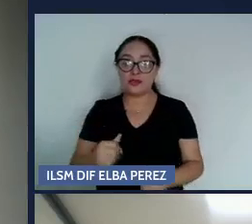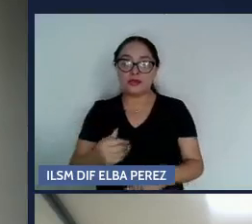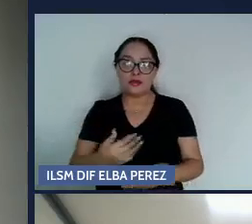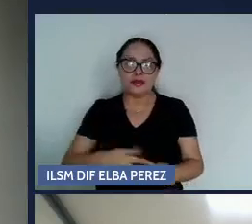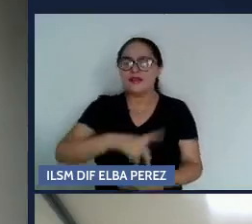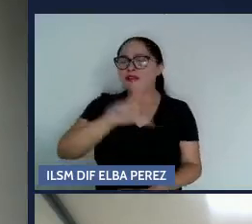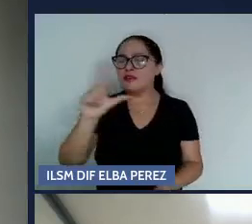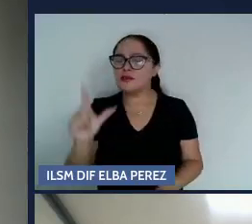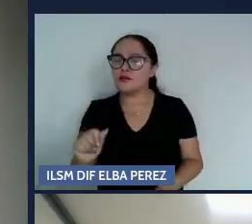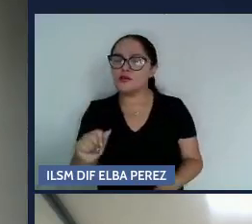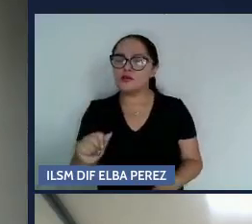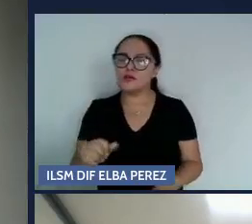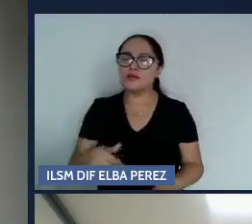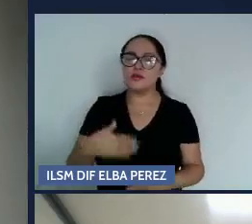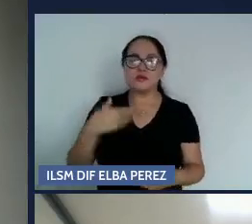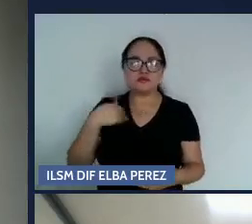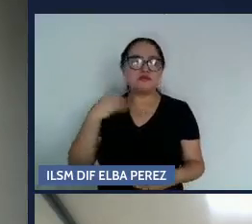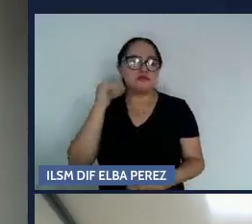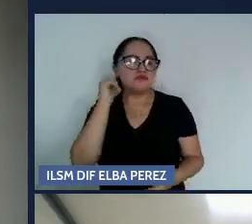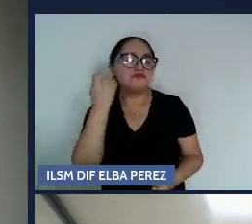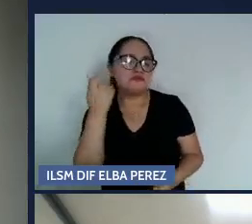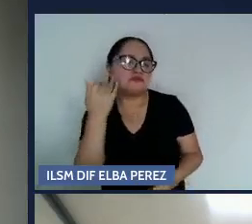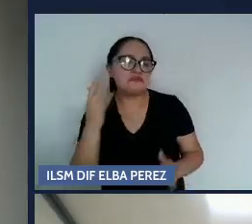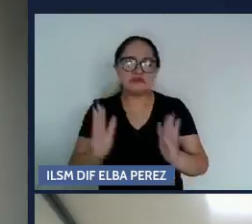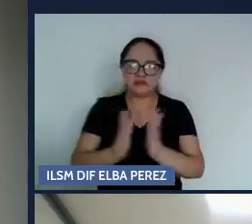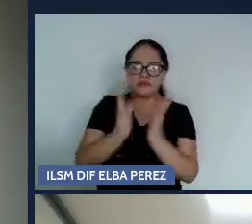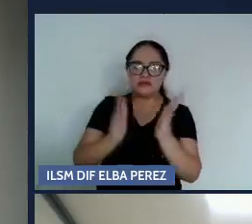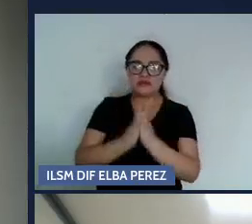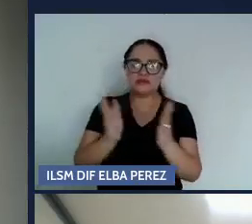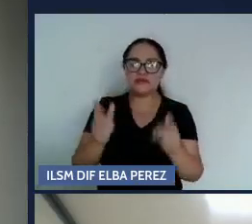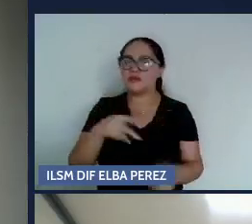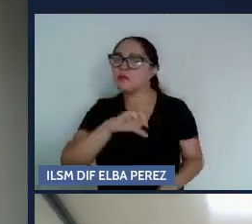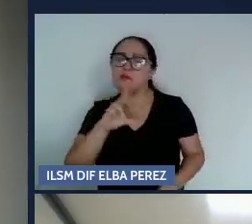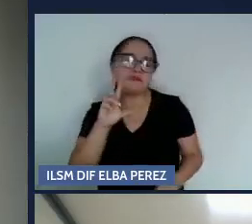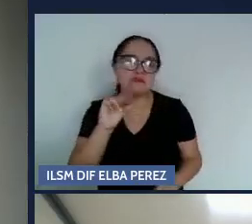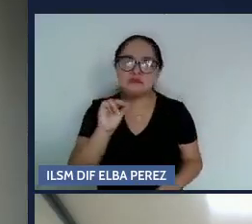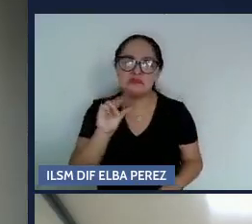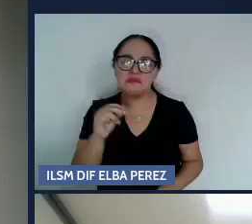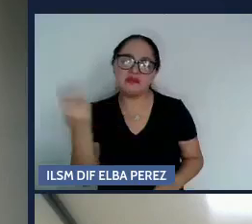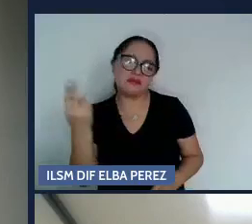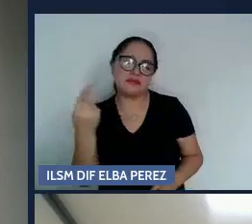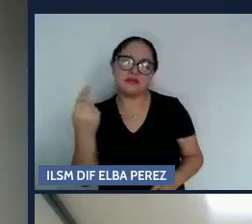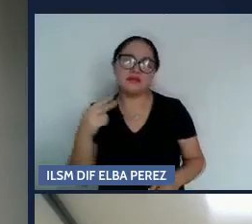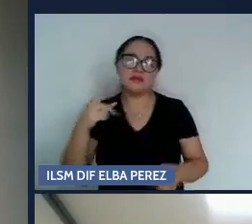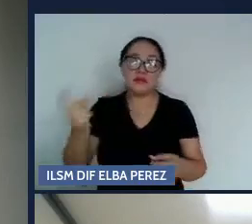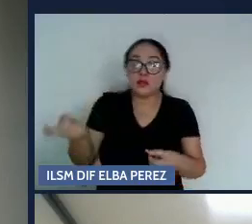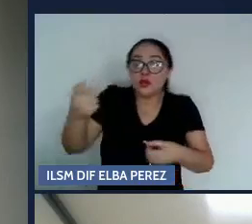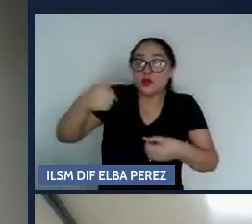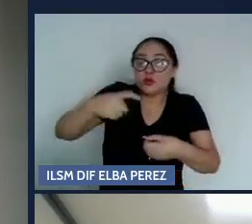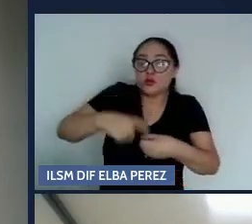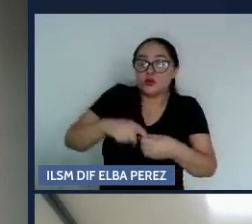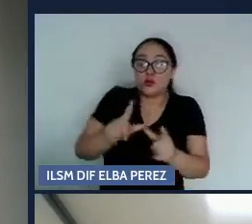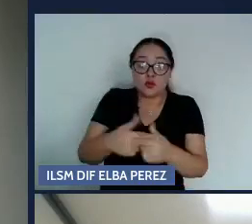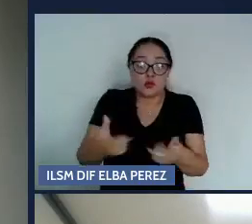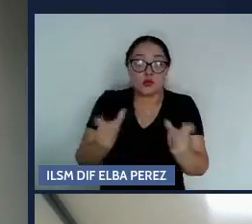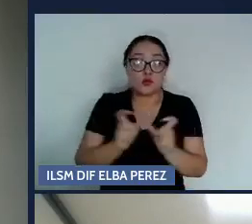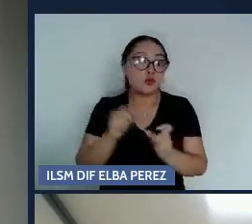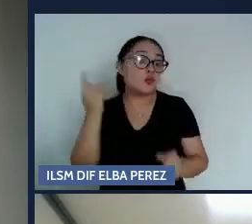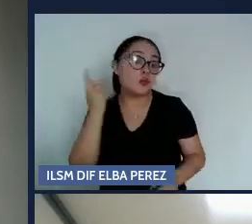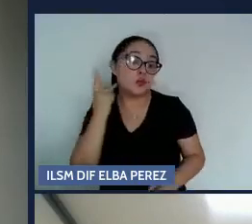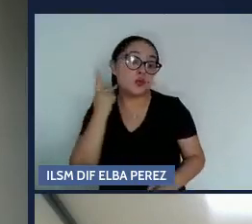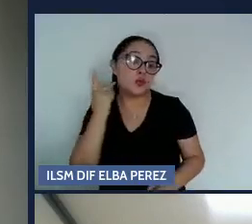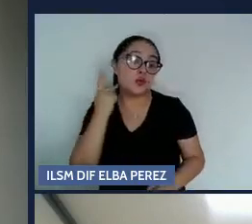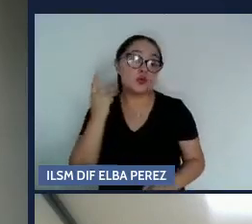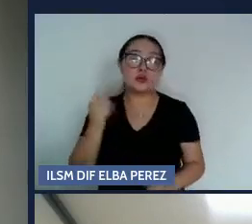afiliarme a ningún partido político, puedo hacerlo acorde a las reglas, las cuales surgieron también en esta reforma